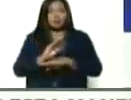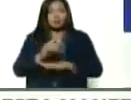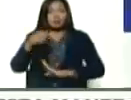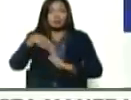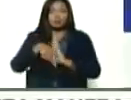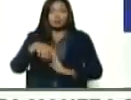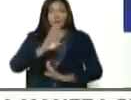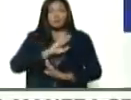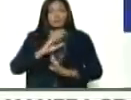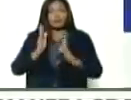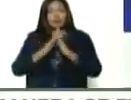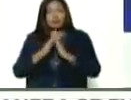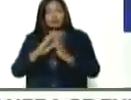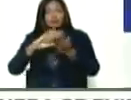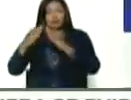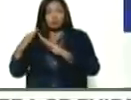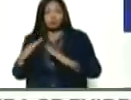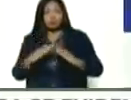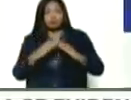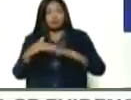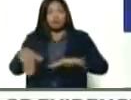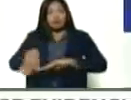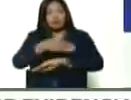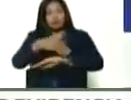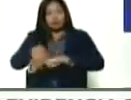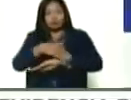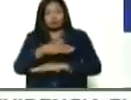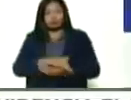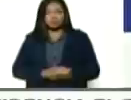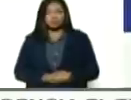en la comunidad en la calle